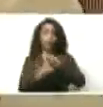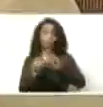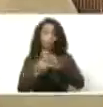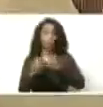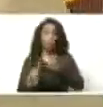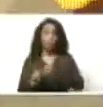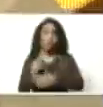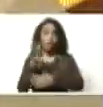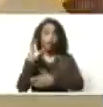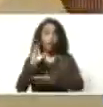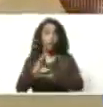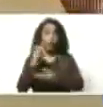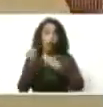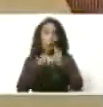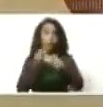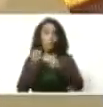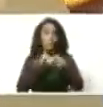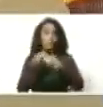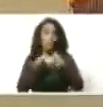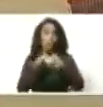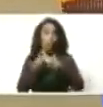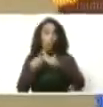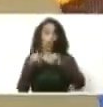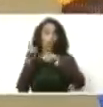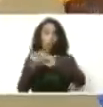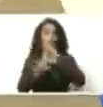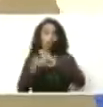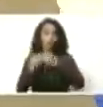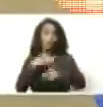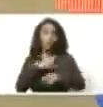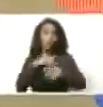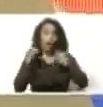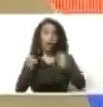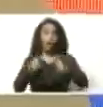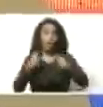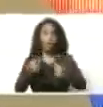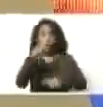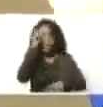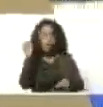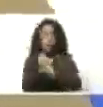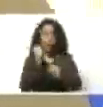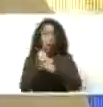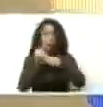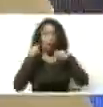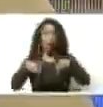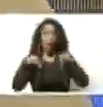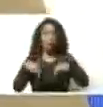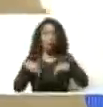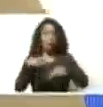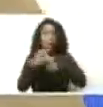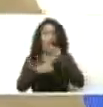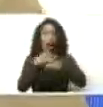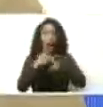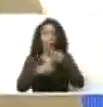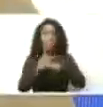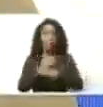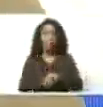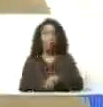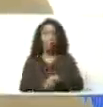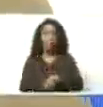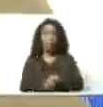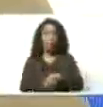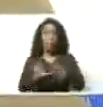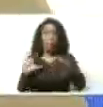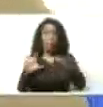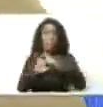flores de catia como las demás instituciones que estamos activamente trabajando aquí este seamos estemos